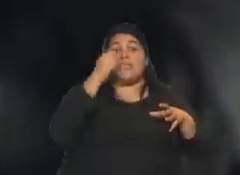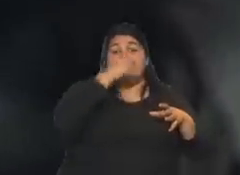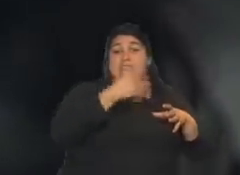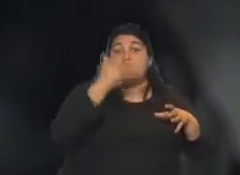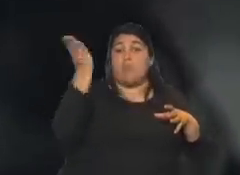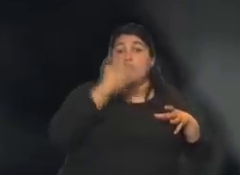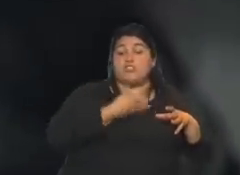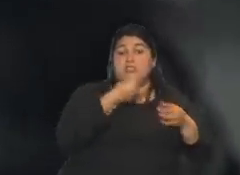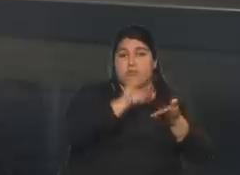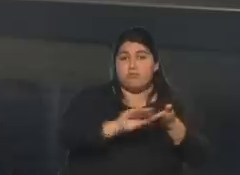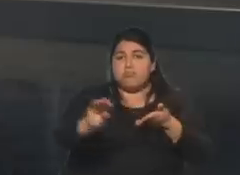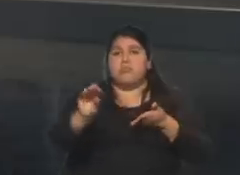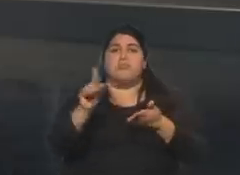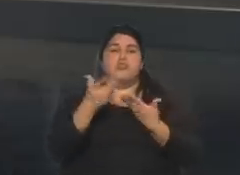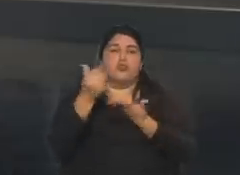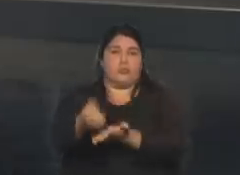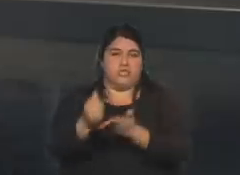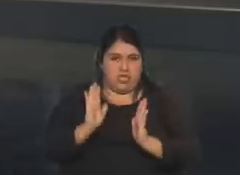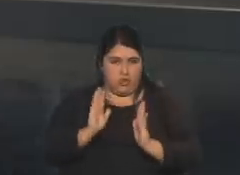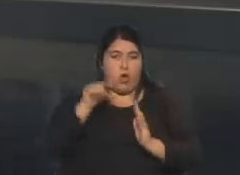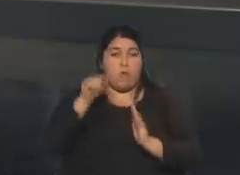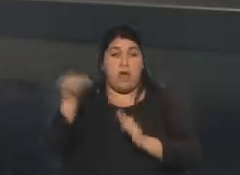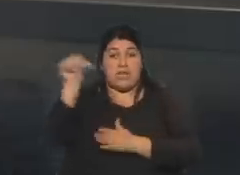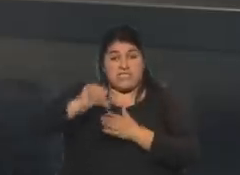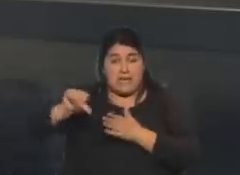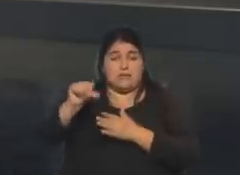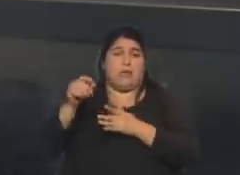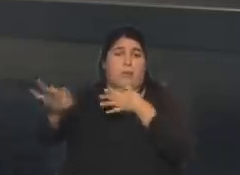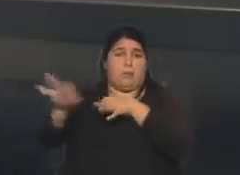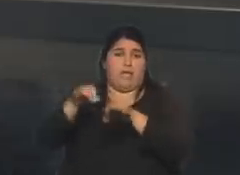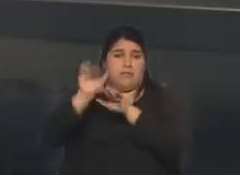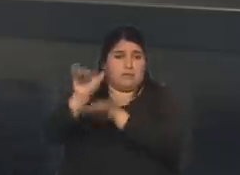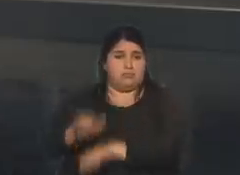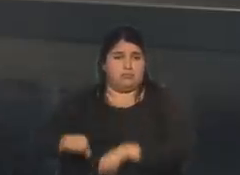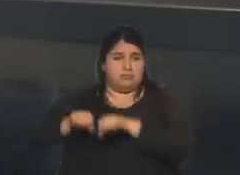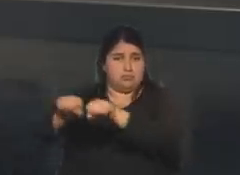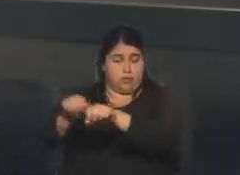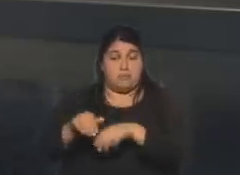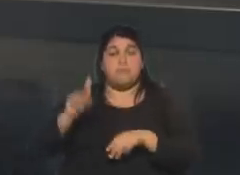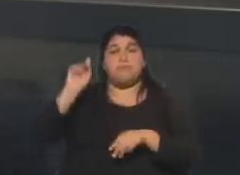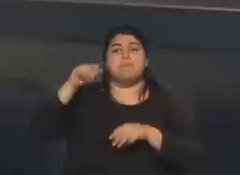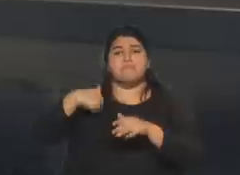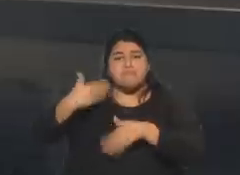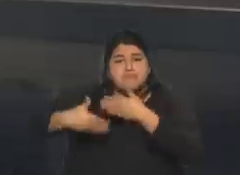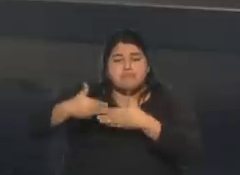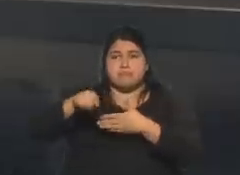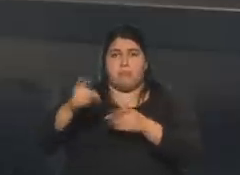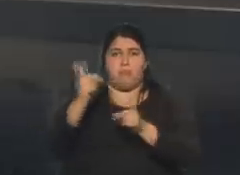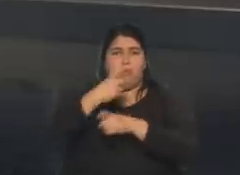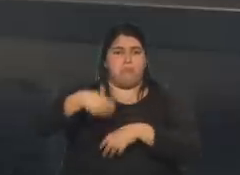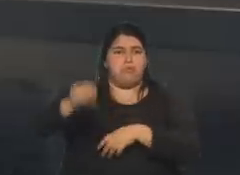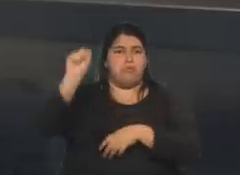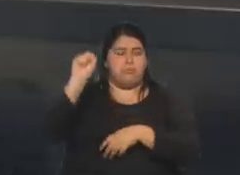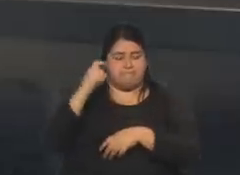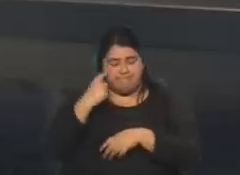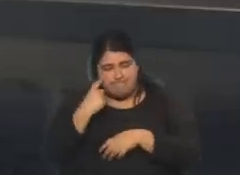75% del consumo mensual de aceites que van a góndola, pero hemos encontrado problemas. ¿Qué sucede?